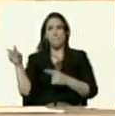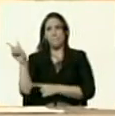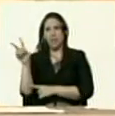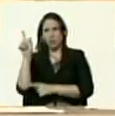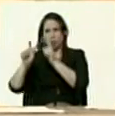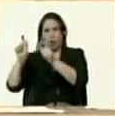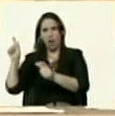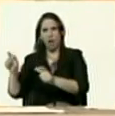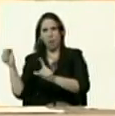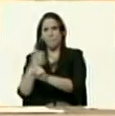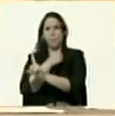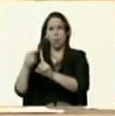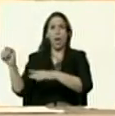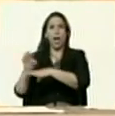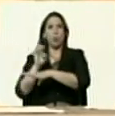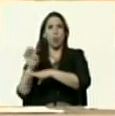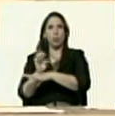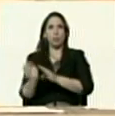fueron agredidos en Ecuador,